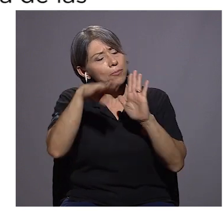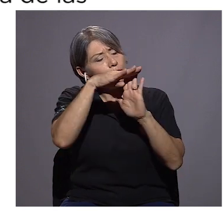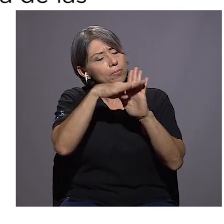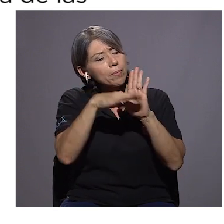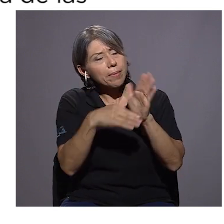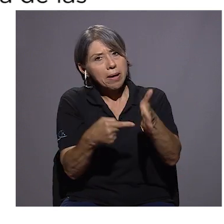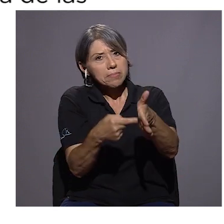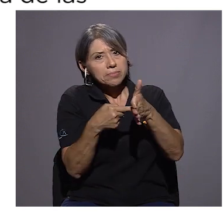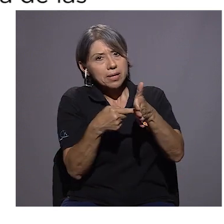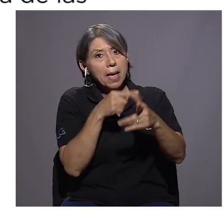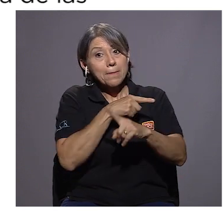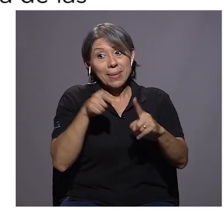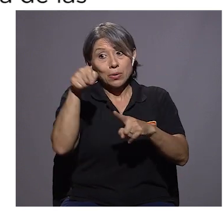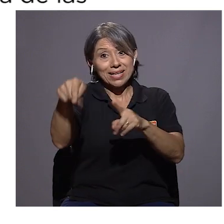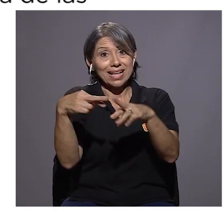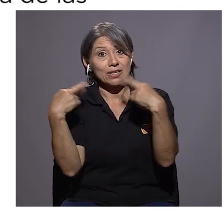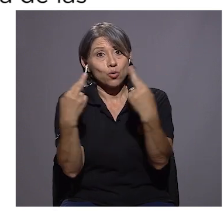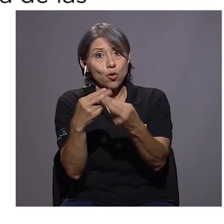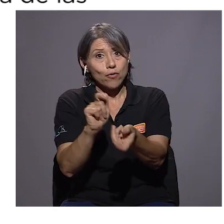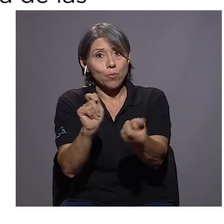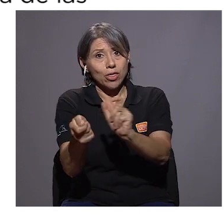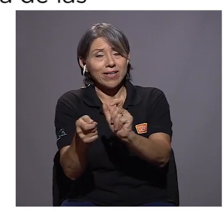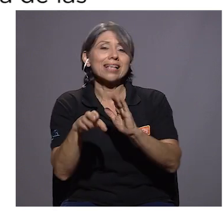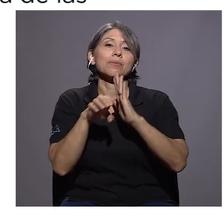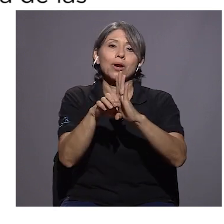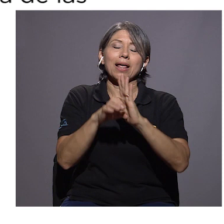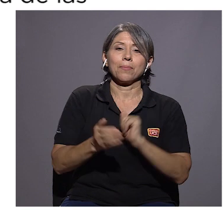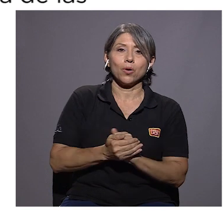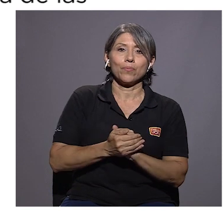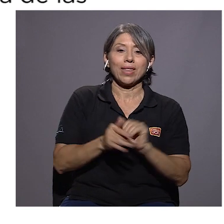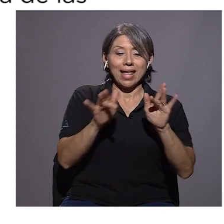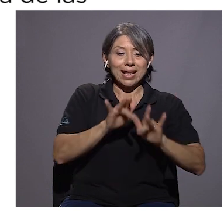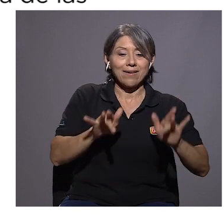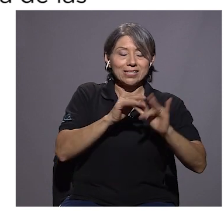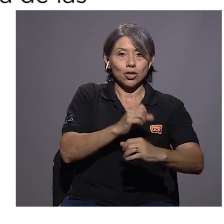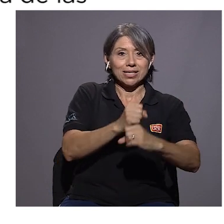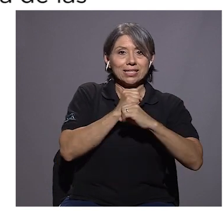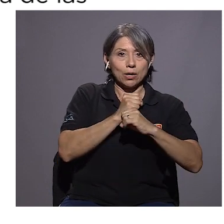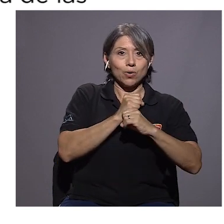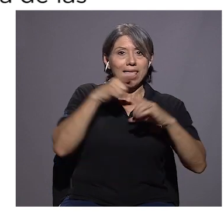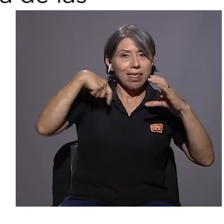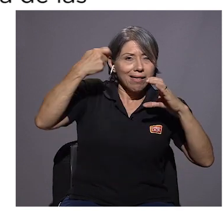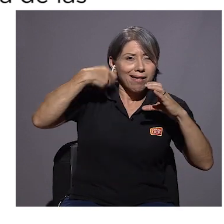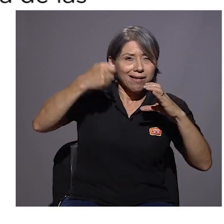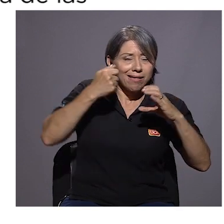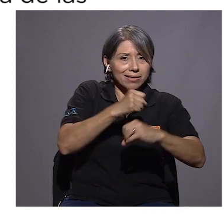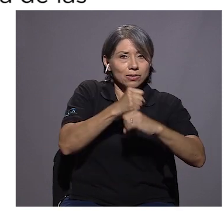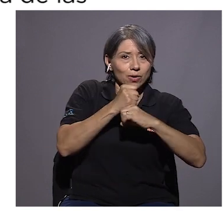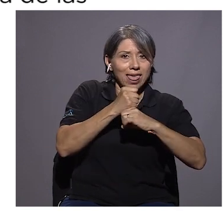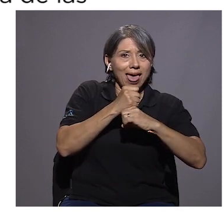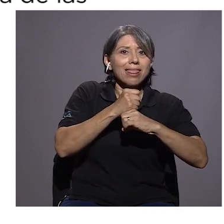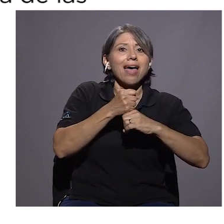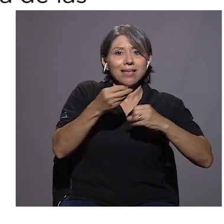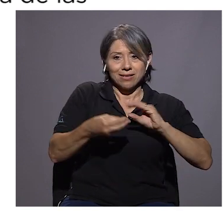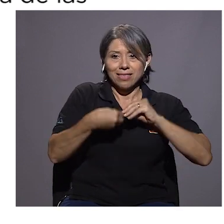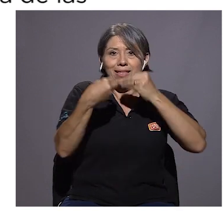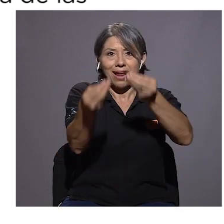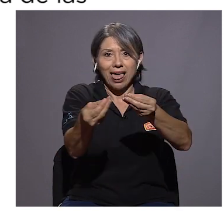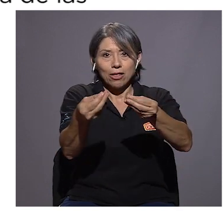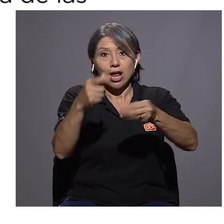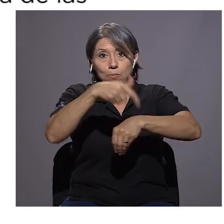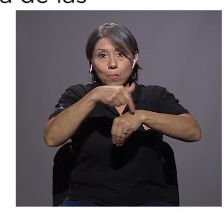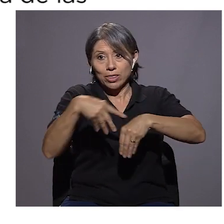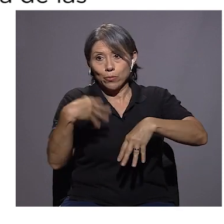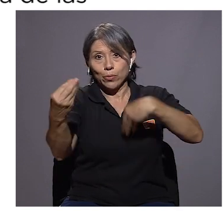una lista de las petitorias, esas fueron modificadas en esa reunión como entrega de las grabaciones de seguridad del 17 de octubre al momento de desalojo de la